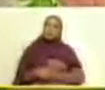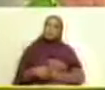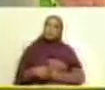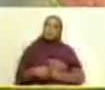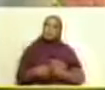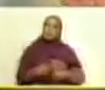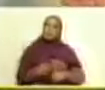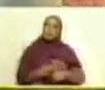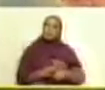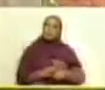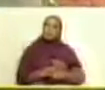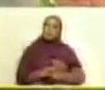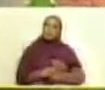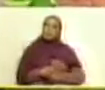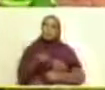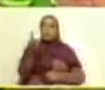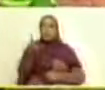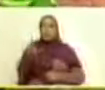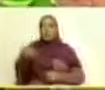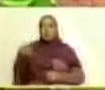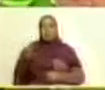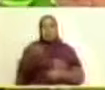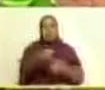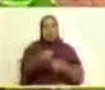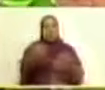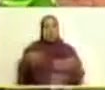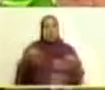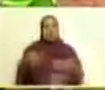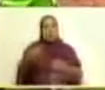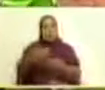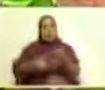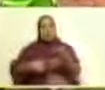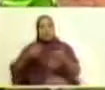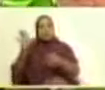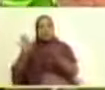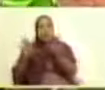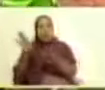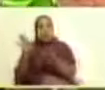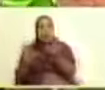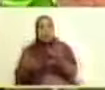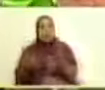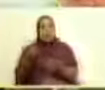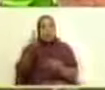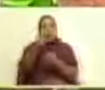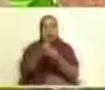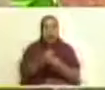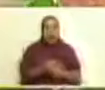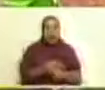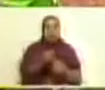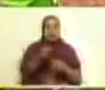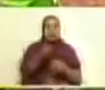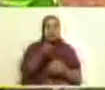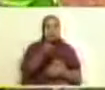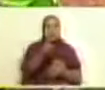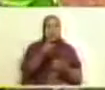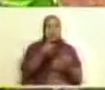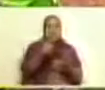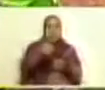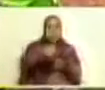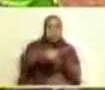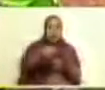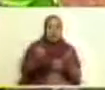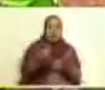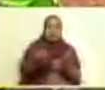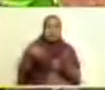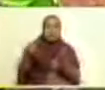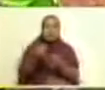visa de turista, luego transeúnte por un año, luego residente y luego para tener la nacionalidad